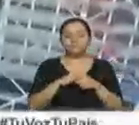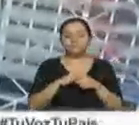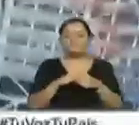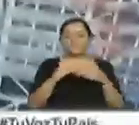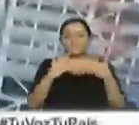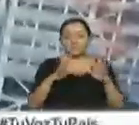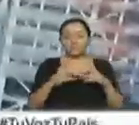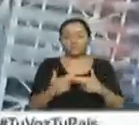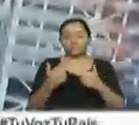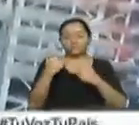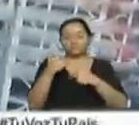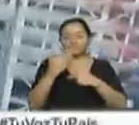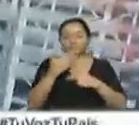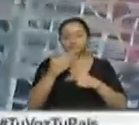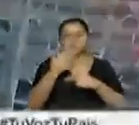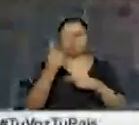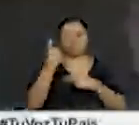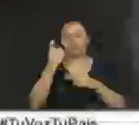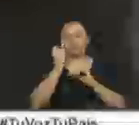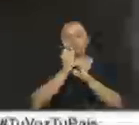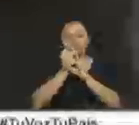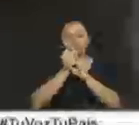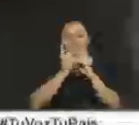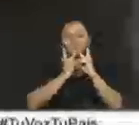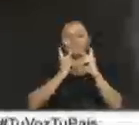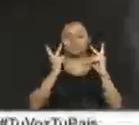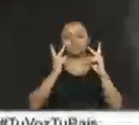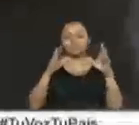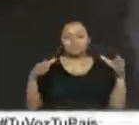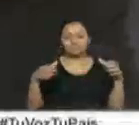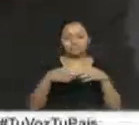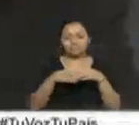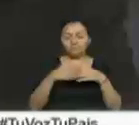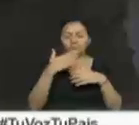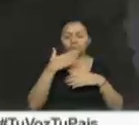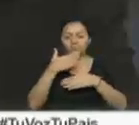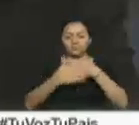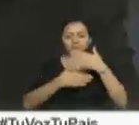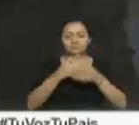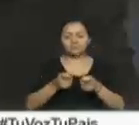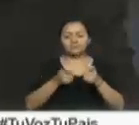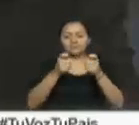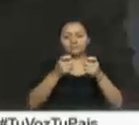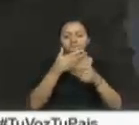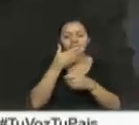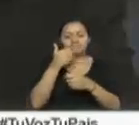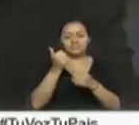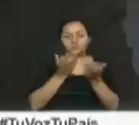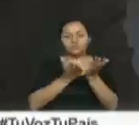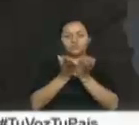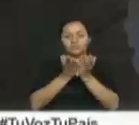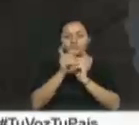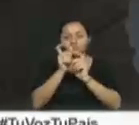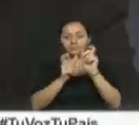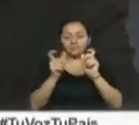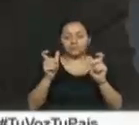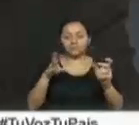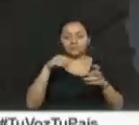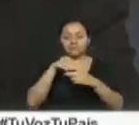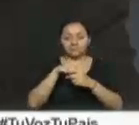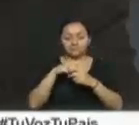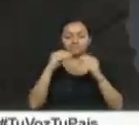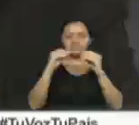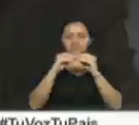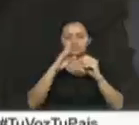Estarán acá 11 instituciones públicas para brindar un mejor servicio a la ciudadanía. Ese es el